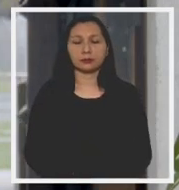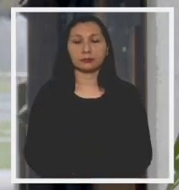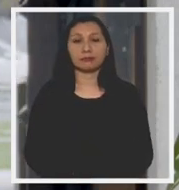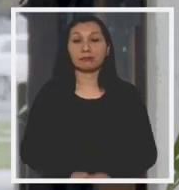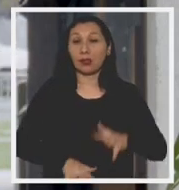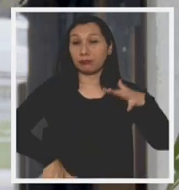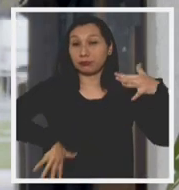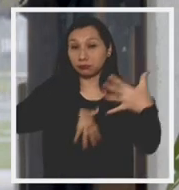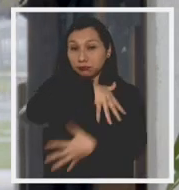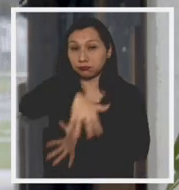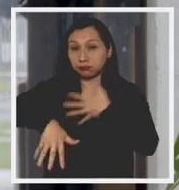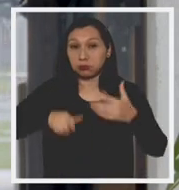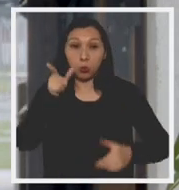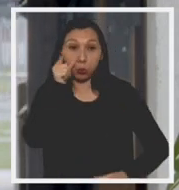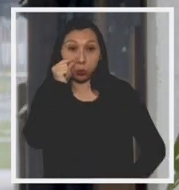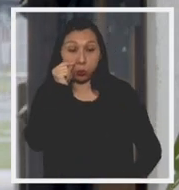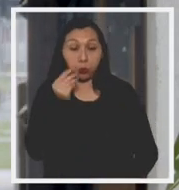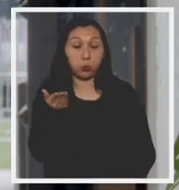El estallido social